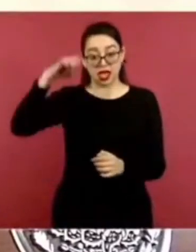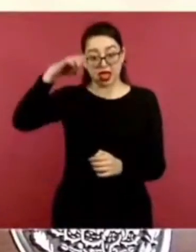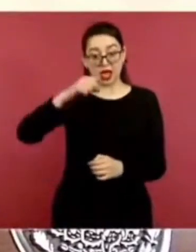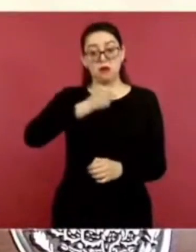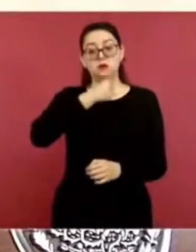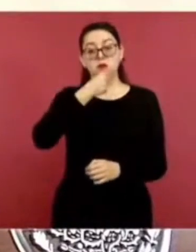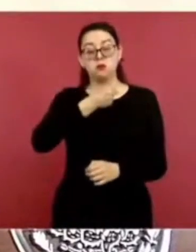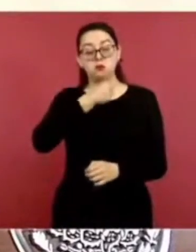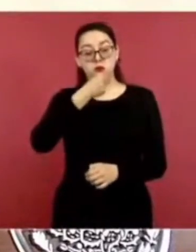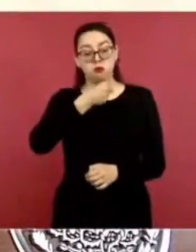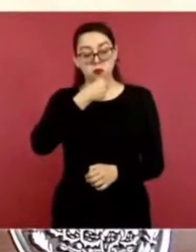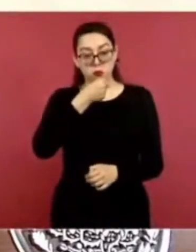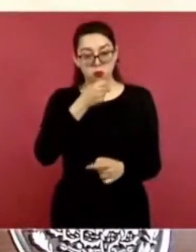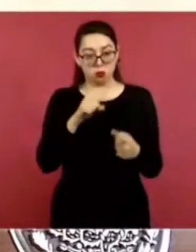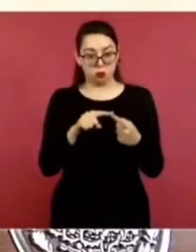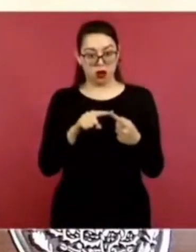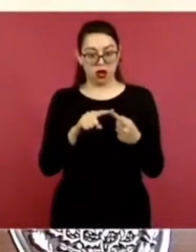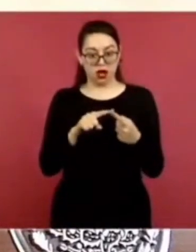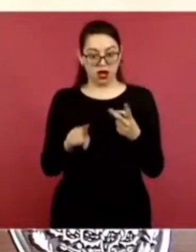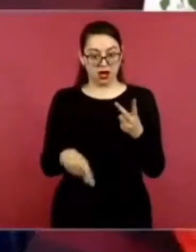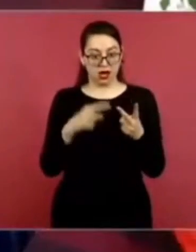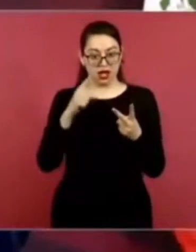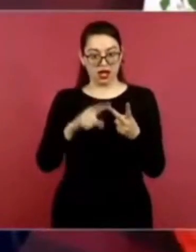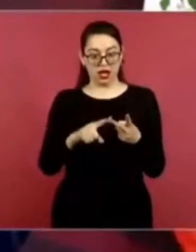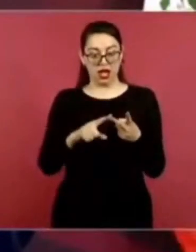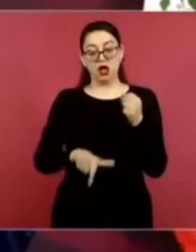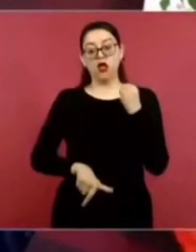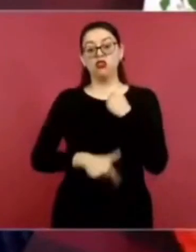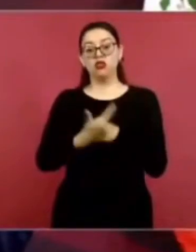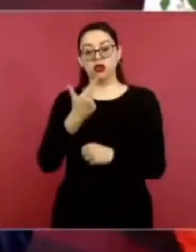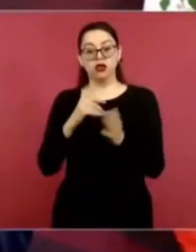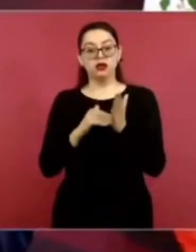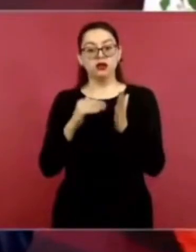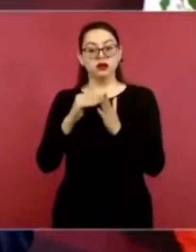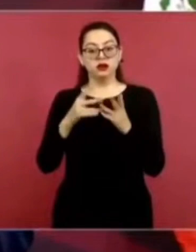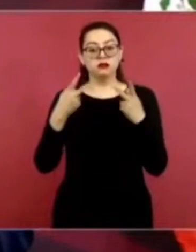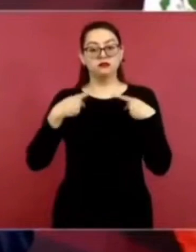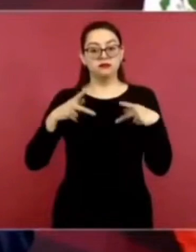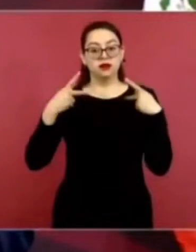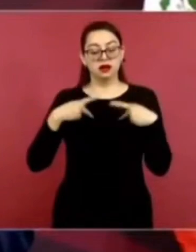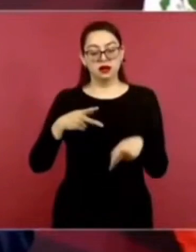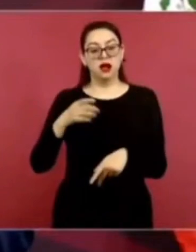12 millones de becarios.